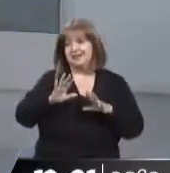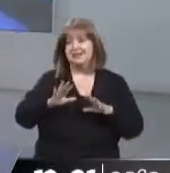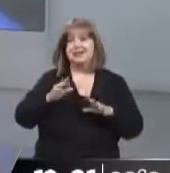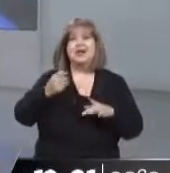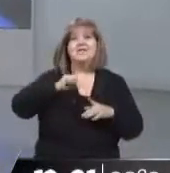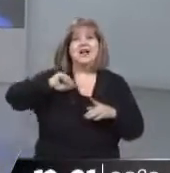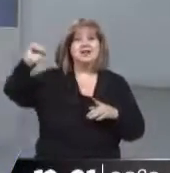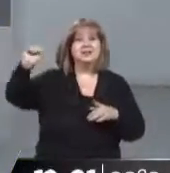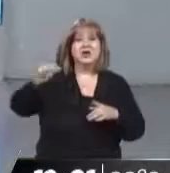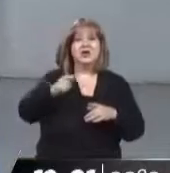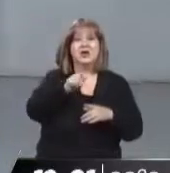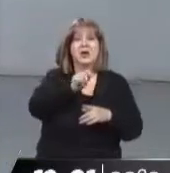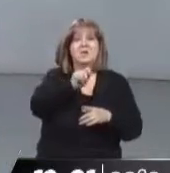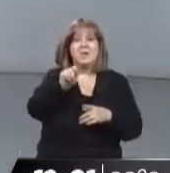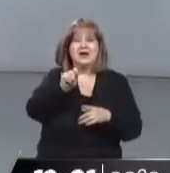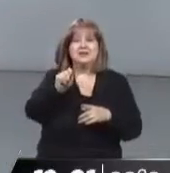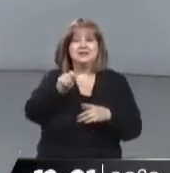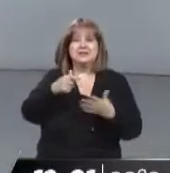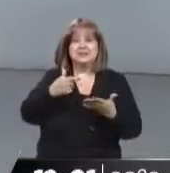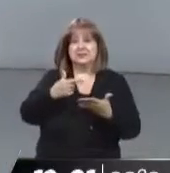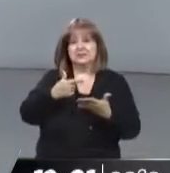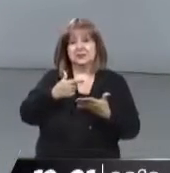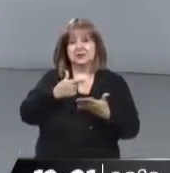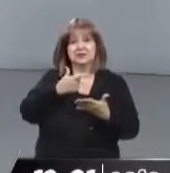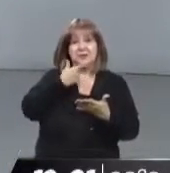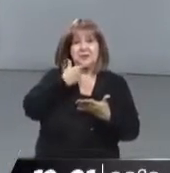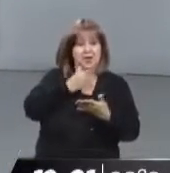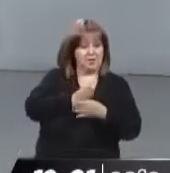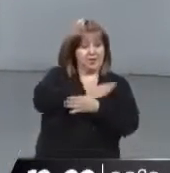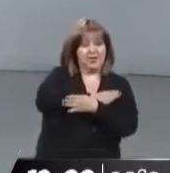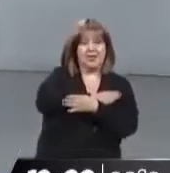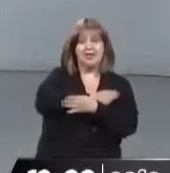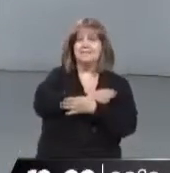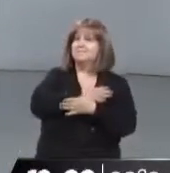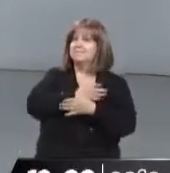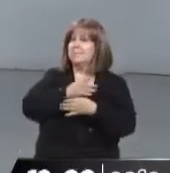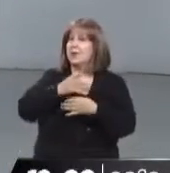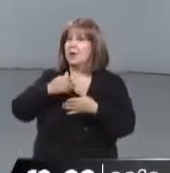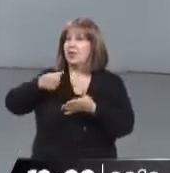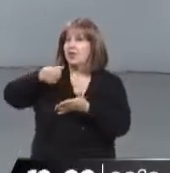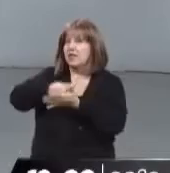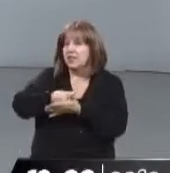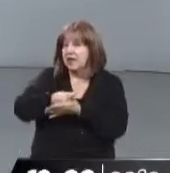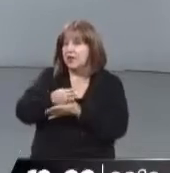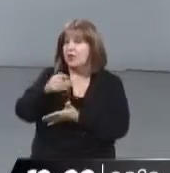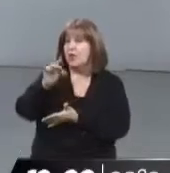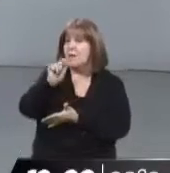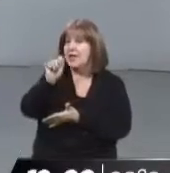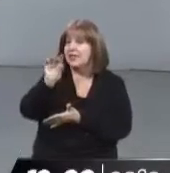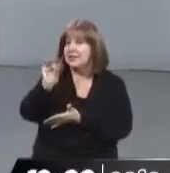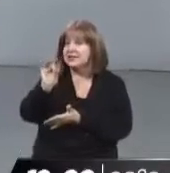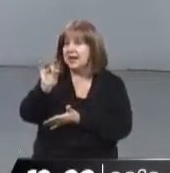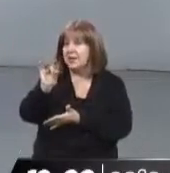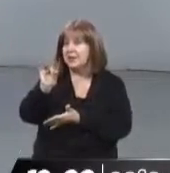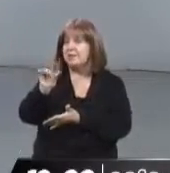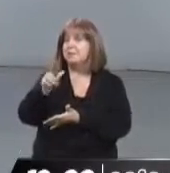nubes, yendo a superar el 100% y con un interanual increíble. Números que no estamos acostumbrados a ver. Que no estamos acostumbrados